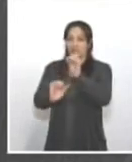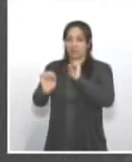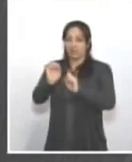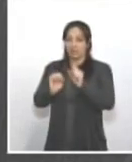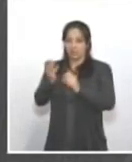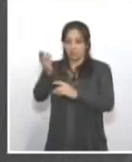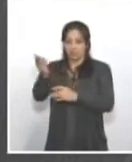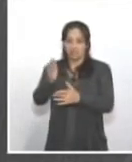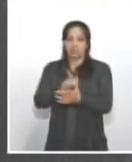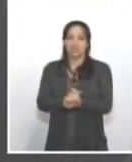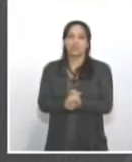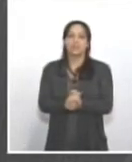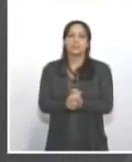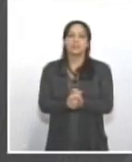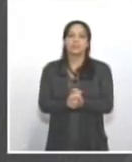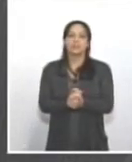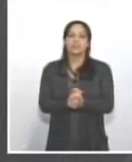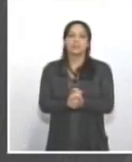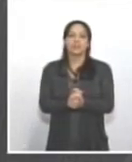con